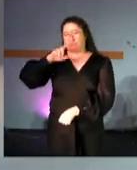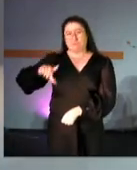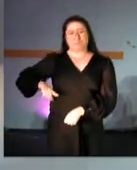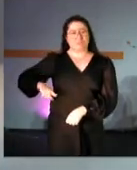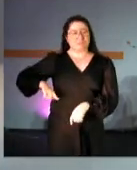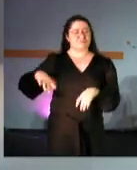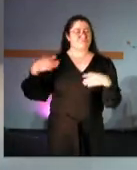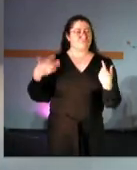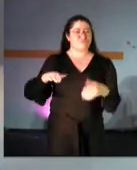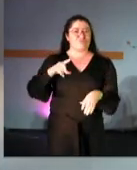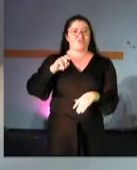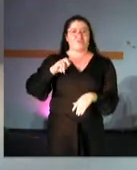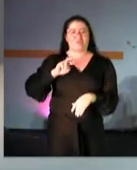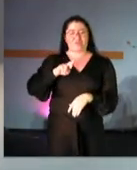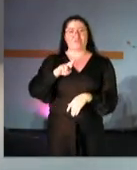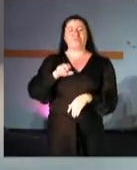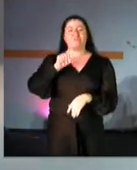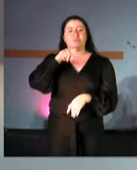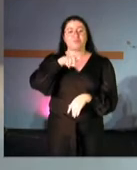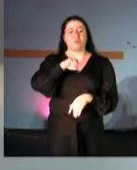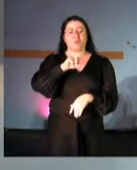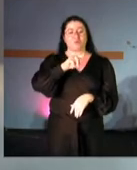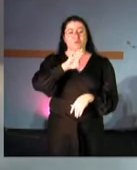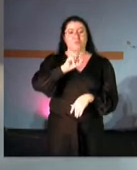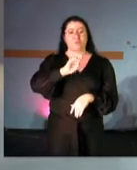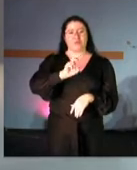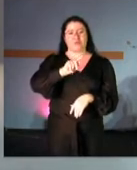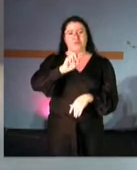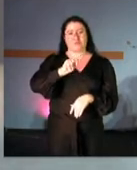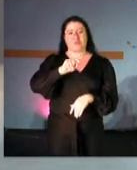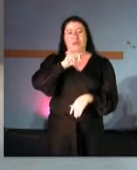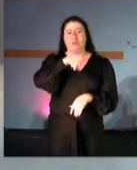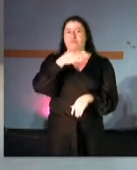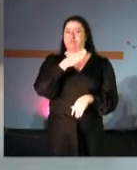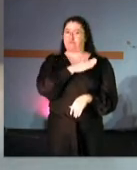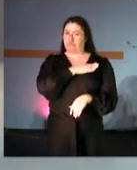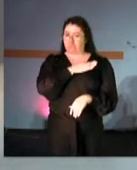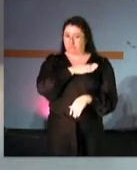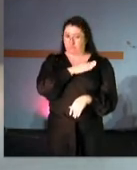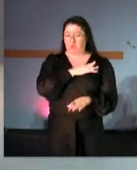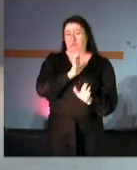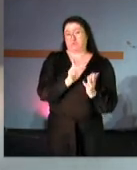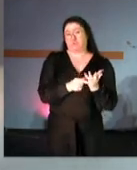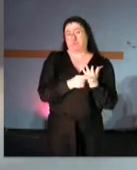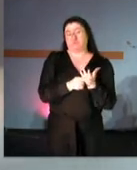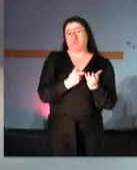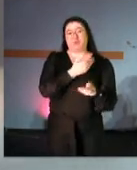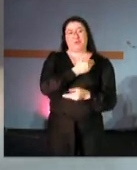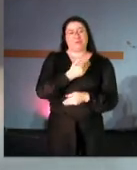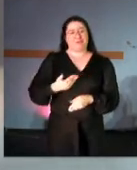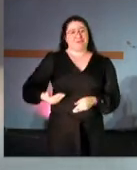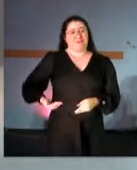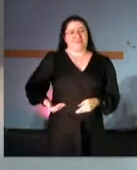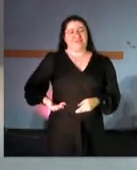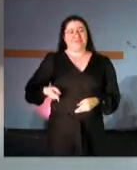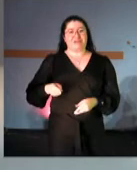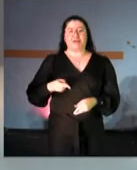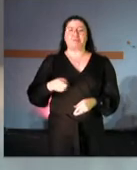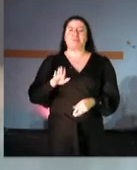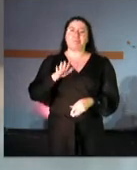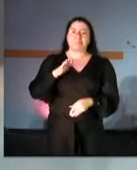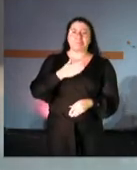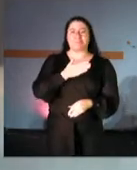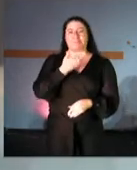de quien el secretario de Estado de Roosevelt, que supuestamente era el bueno, el presidente imperialista menos malo, fue el que